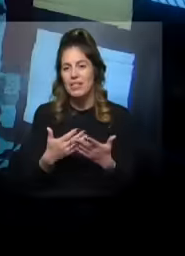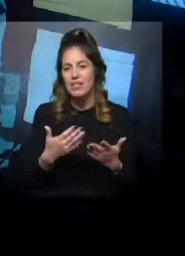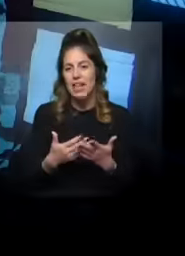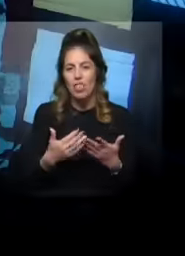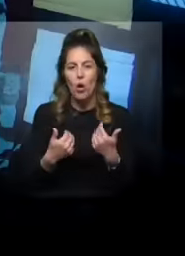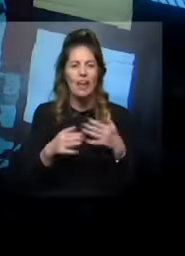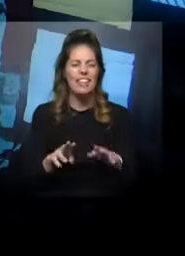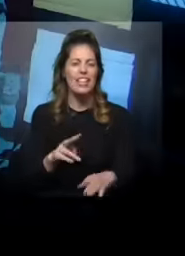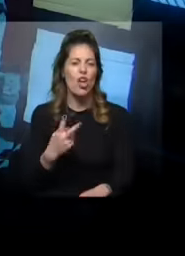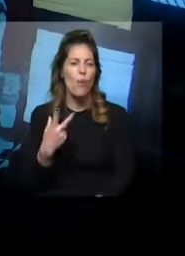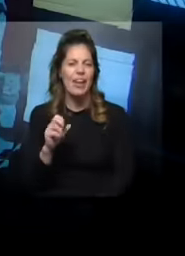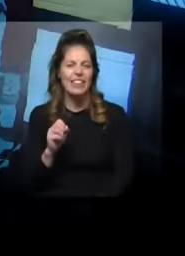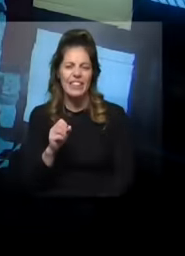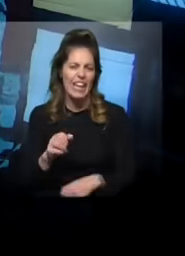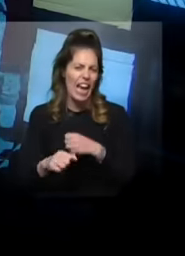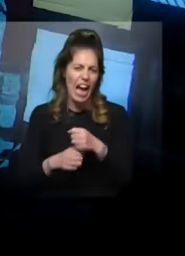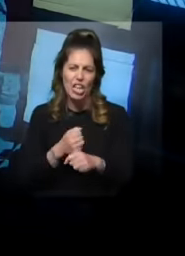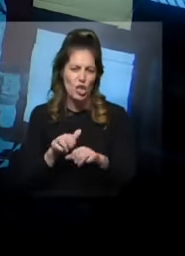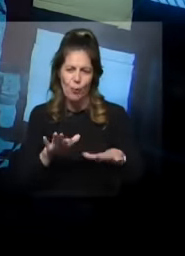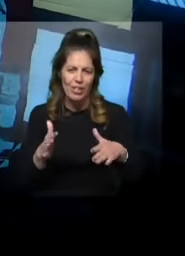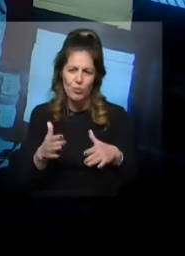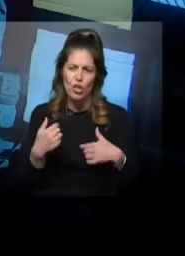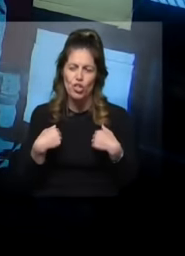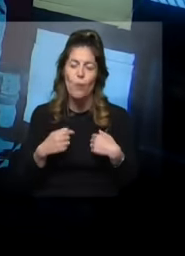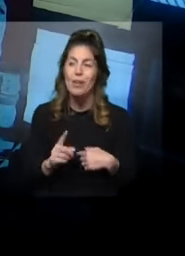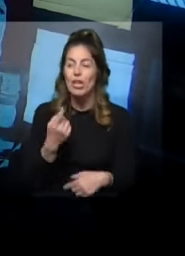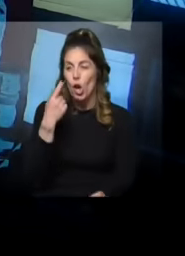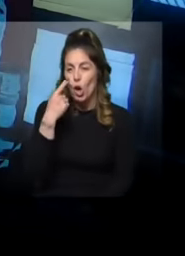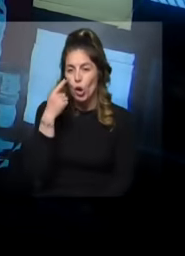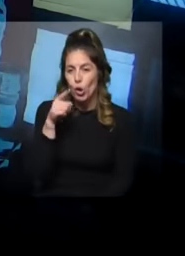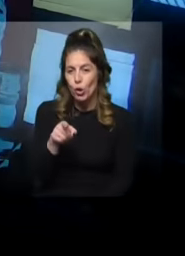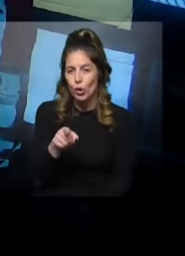partir de los 20 y pico, yo primero a Mario lo conozco,